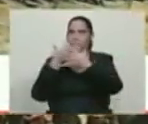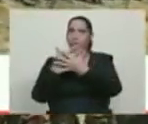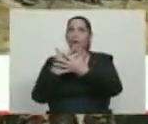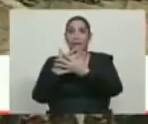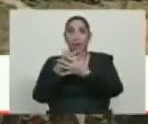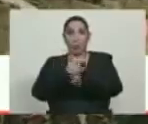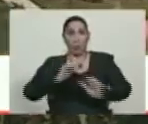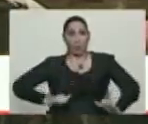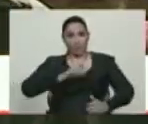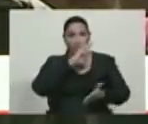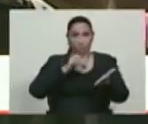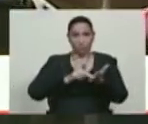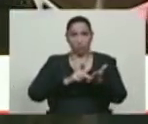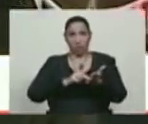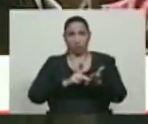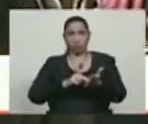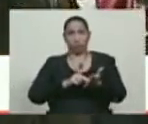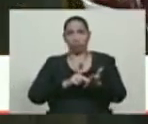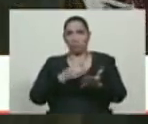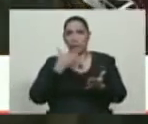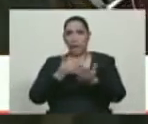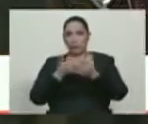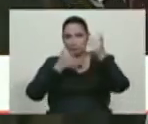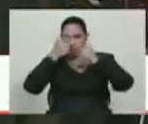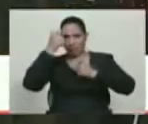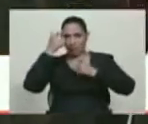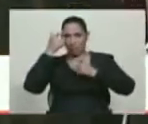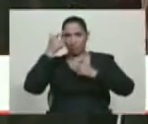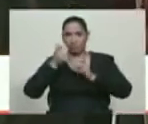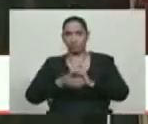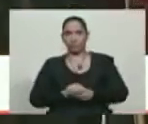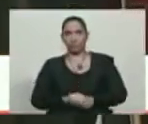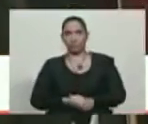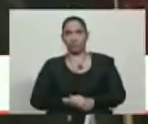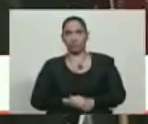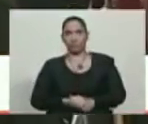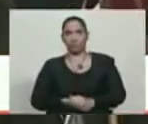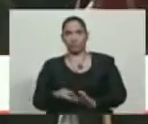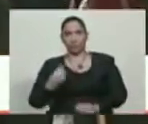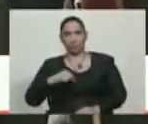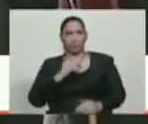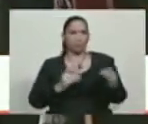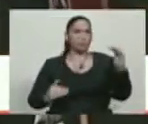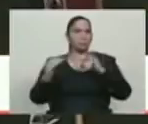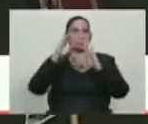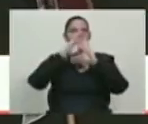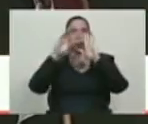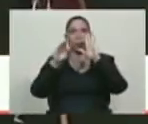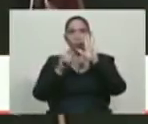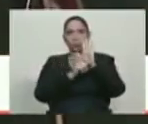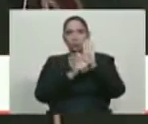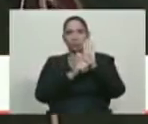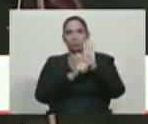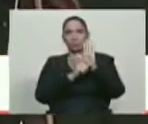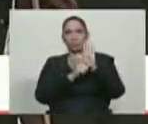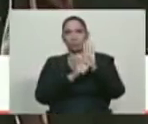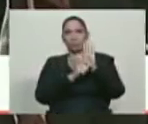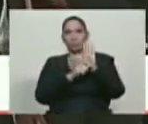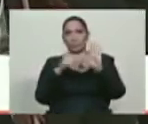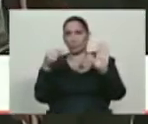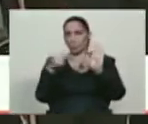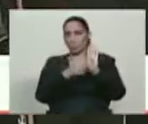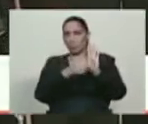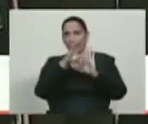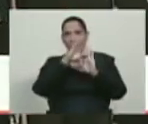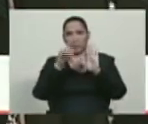que gracias a mi comandante Chávez, como usted lo señalaba, recibimos nuestro rango constitucional en la Constitución de la